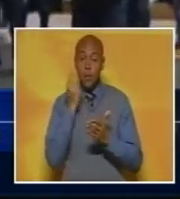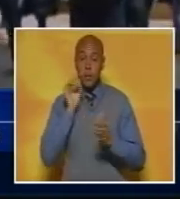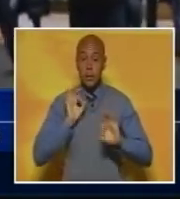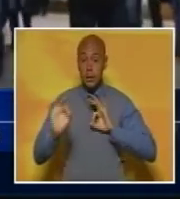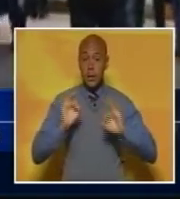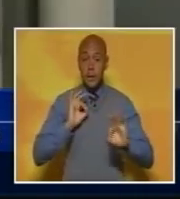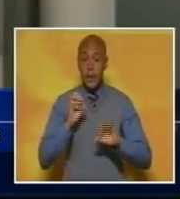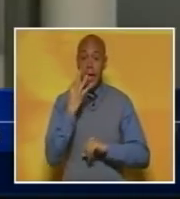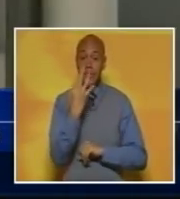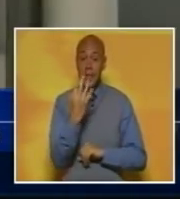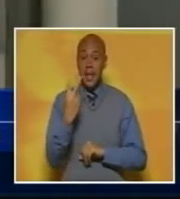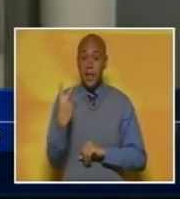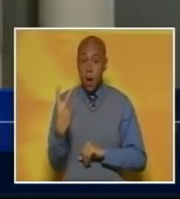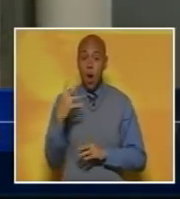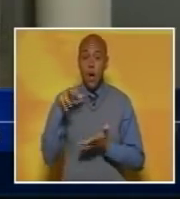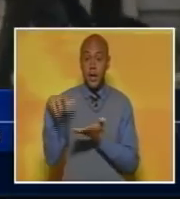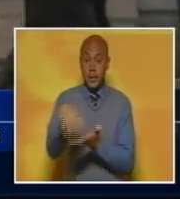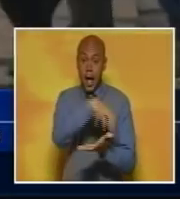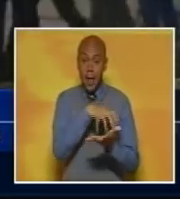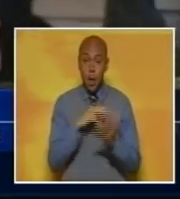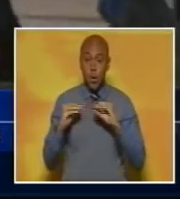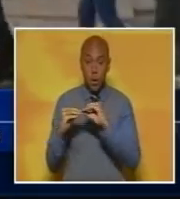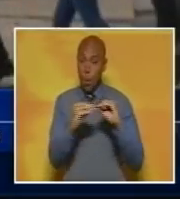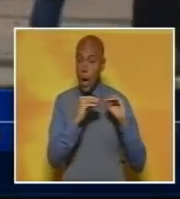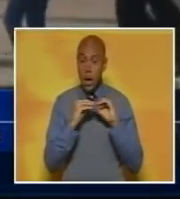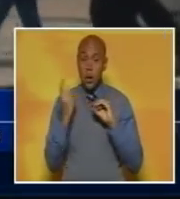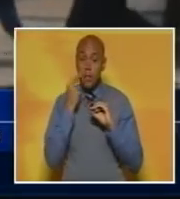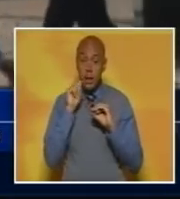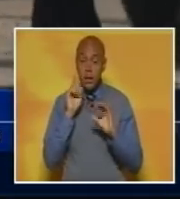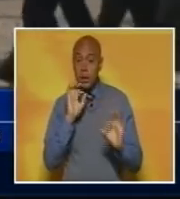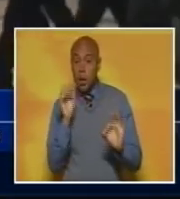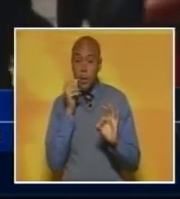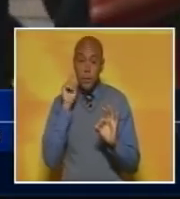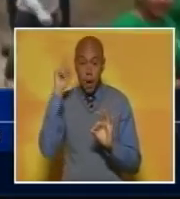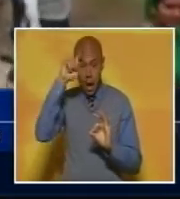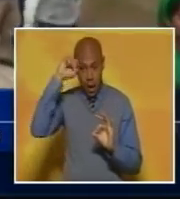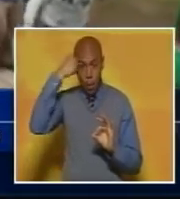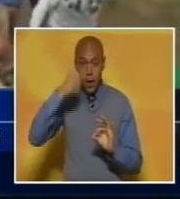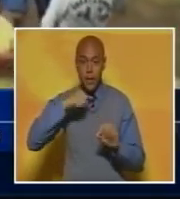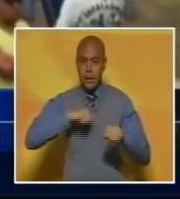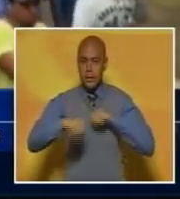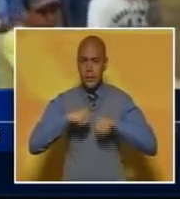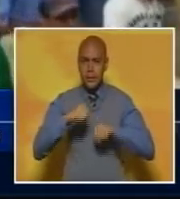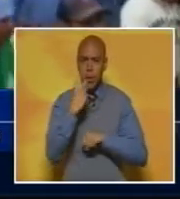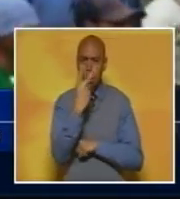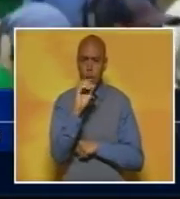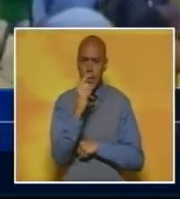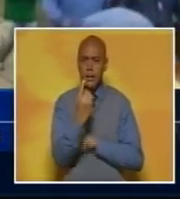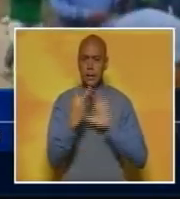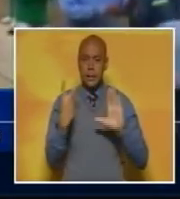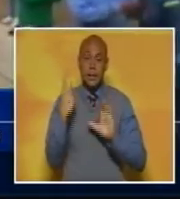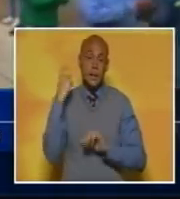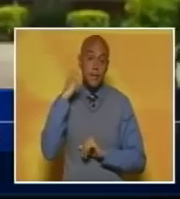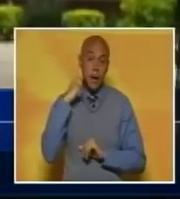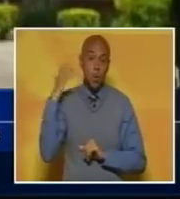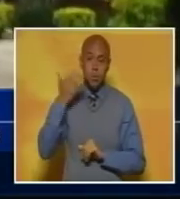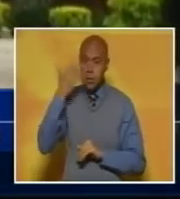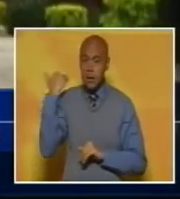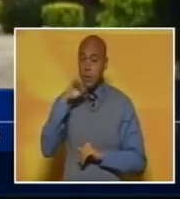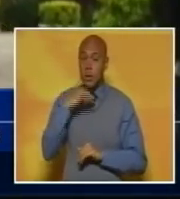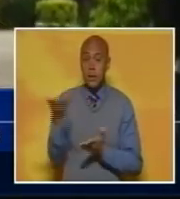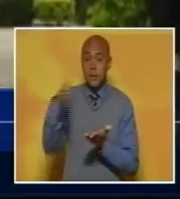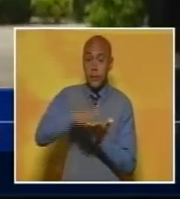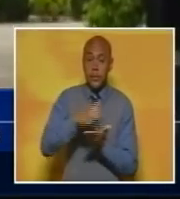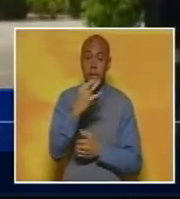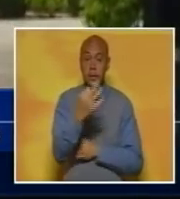simultánea en 32 estados del país, cuando todavía perduran los recuerdos del sismo de 2017 en el que murieron